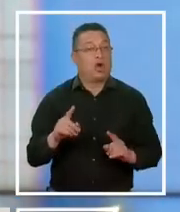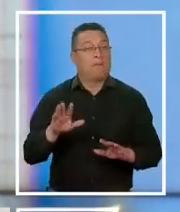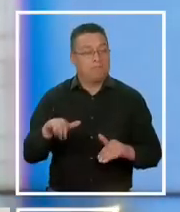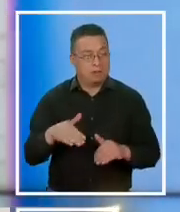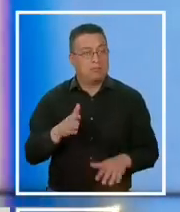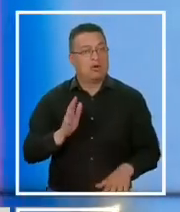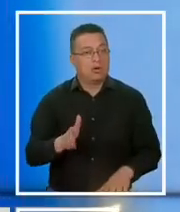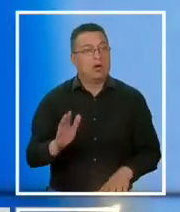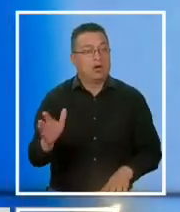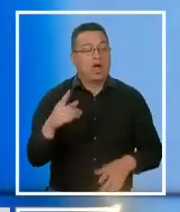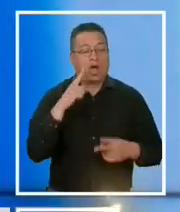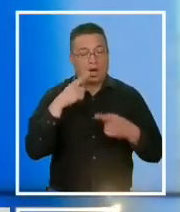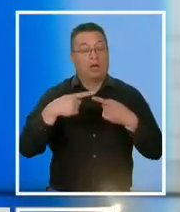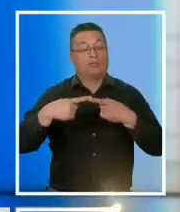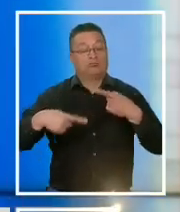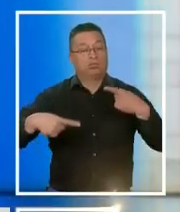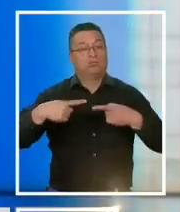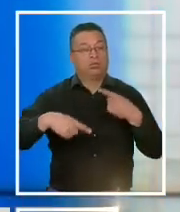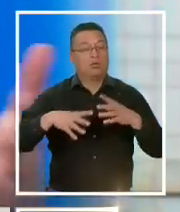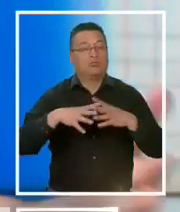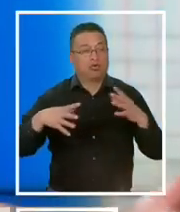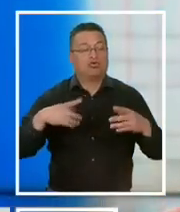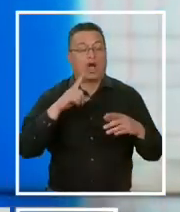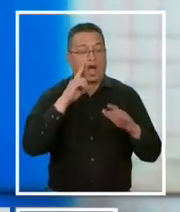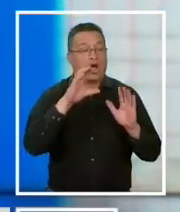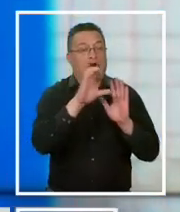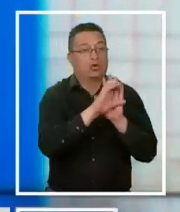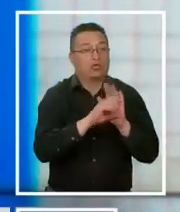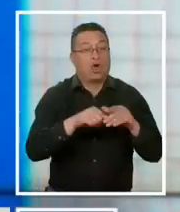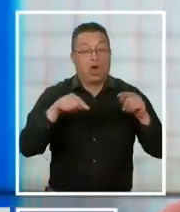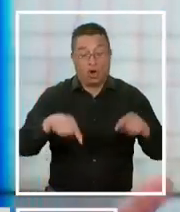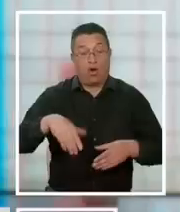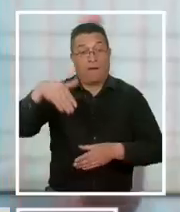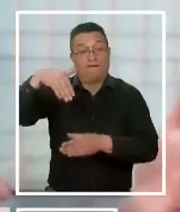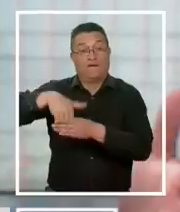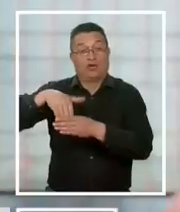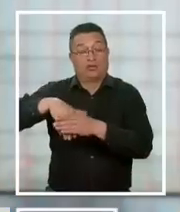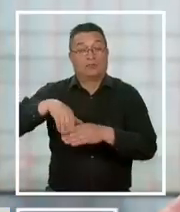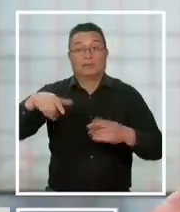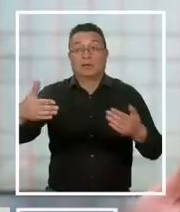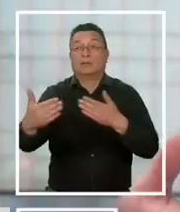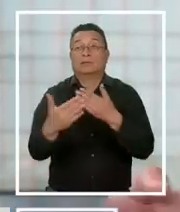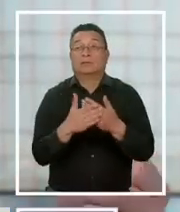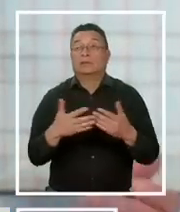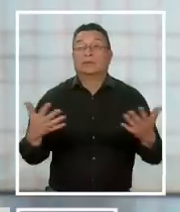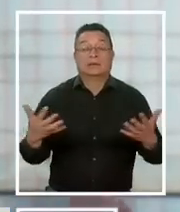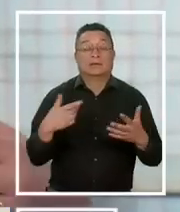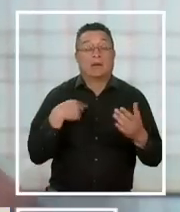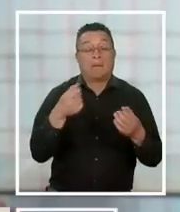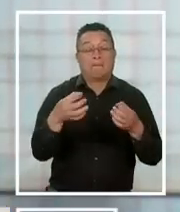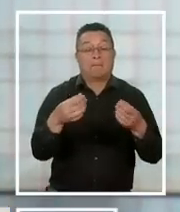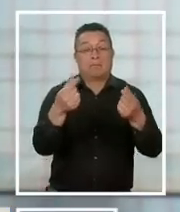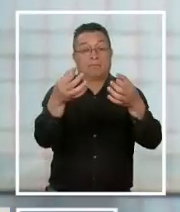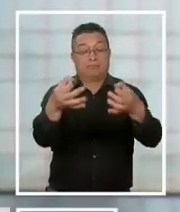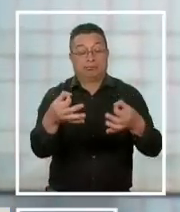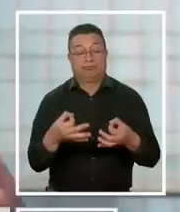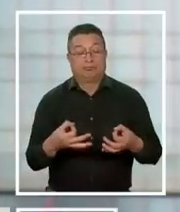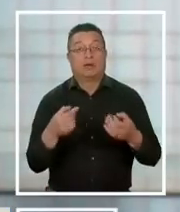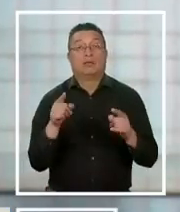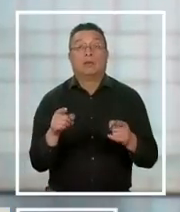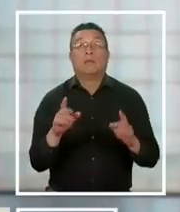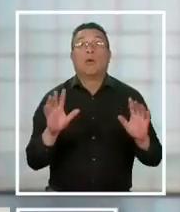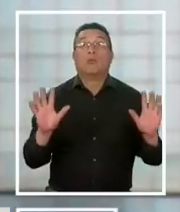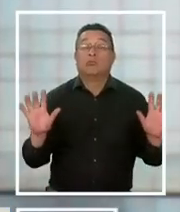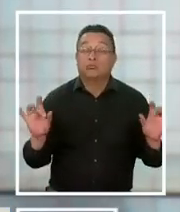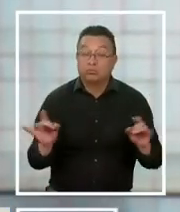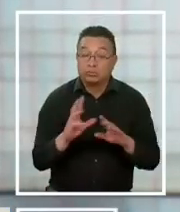sigue fisuras importantes dentro de nuestra Constitución se ve hoy día mismo en la votación del o sea del dentro del presupuesto etcétera y no